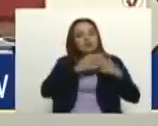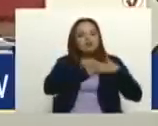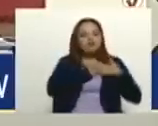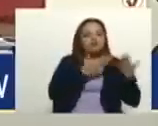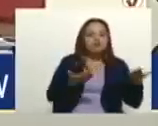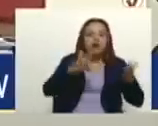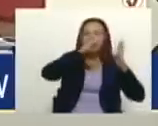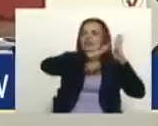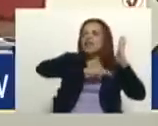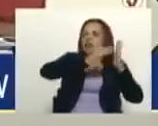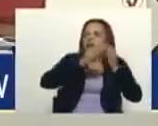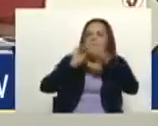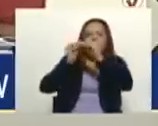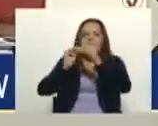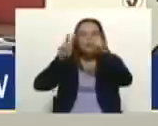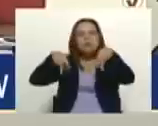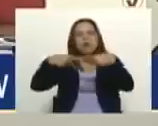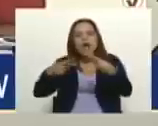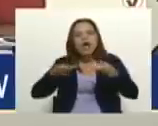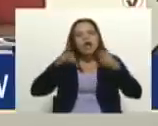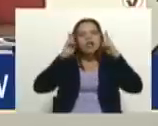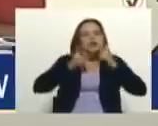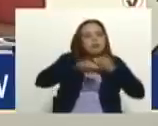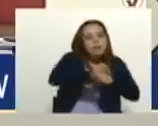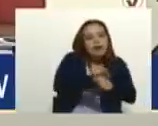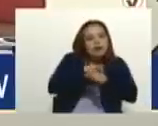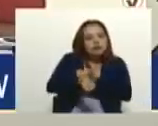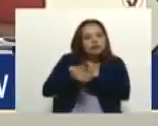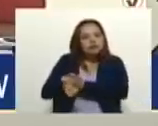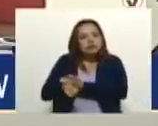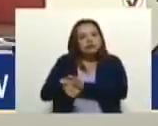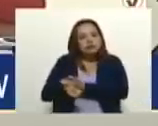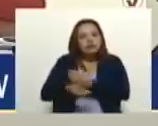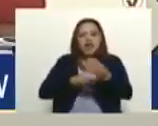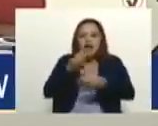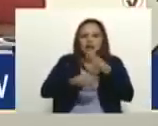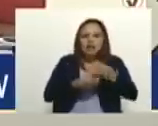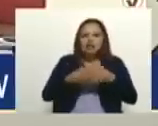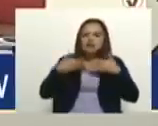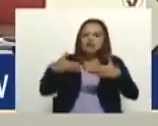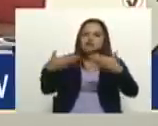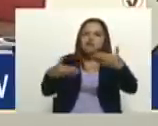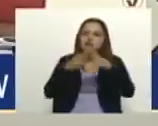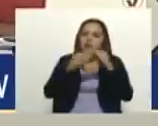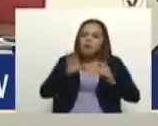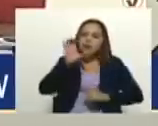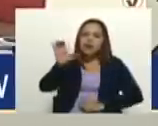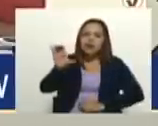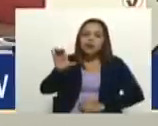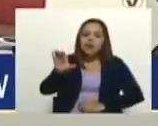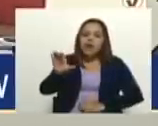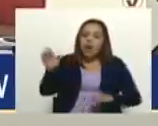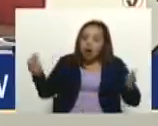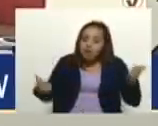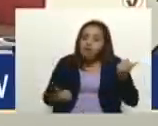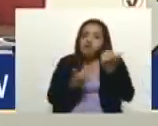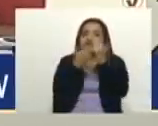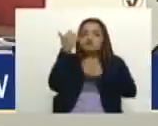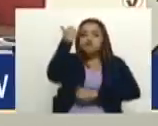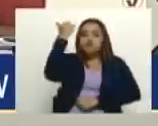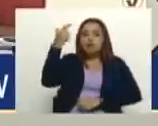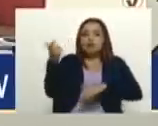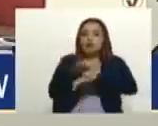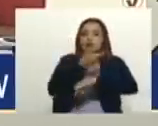mantenimiento, pintura, limpieza, y así se ha venido haciendo en todo el país, acompañar esta iniciativa del Ejecutivo Nacional.